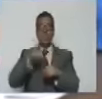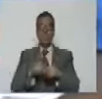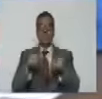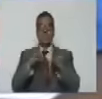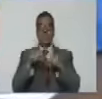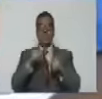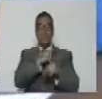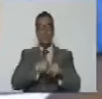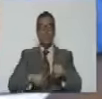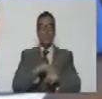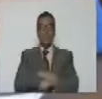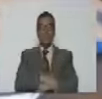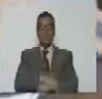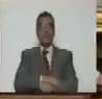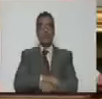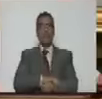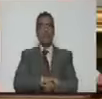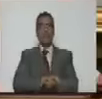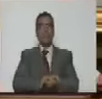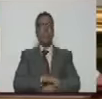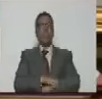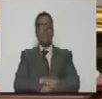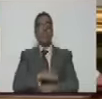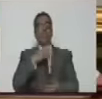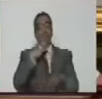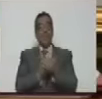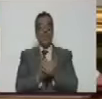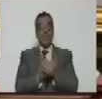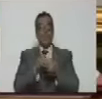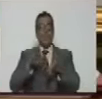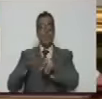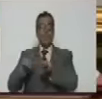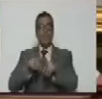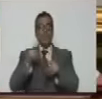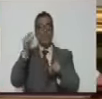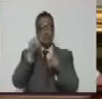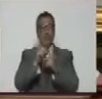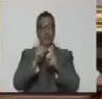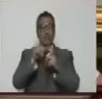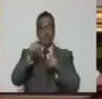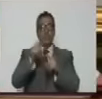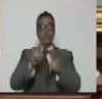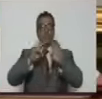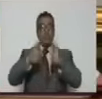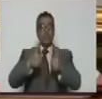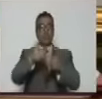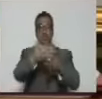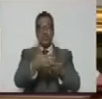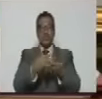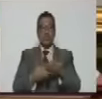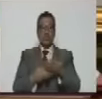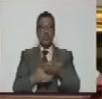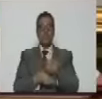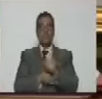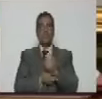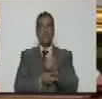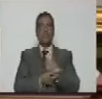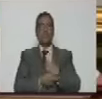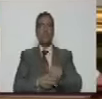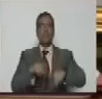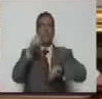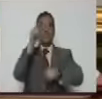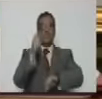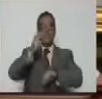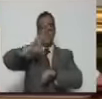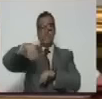Es todo, ciudadano presidente. Gracias, secretaria. Voy a dejar el derecho de palabra para que inicie el debate al